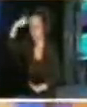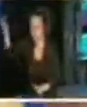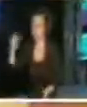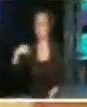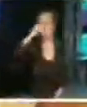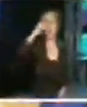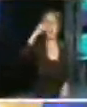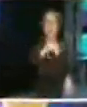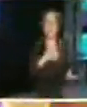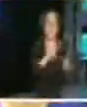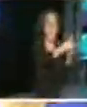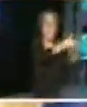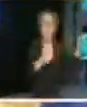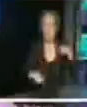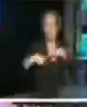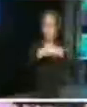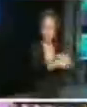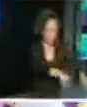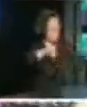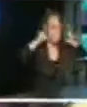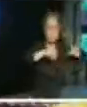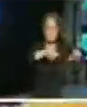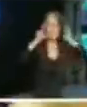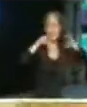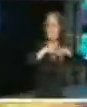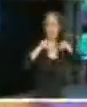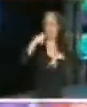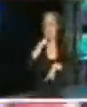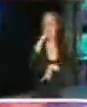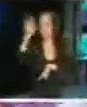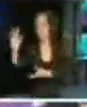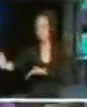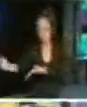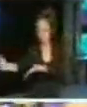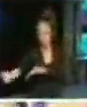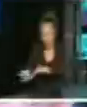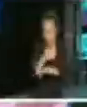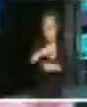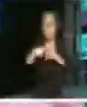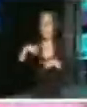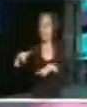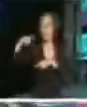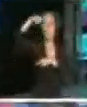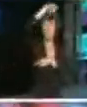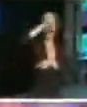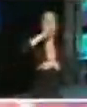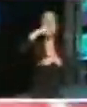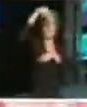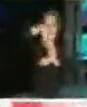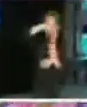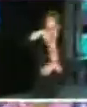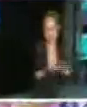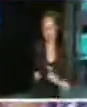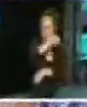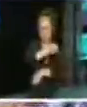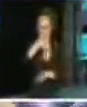el día a diario. A cobrar las querellas en juicios ganados y comprarnos un hidroavión. No me sean ilusos